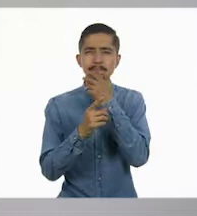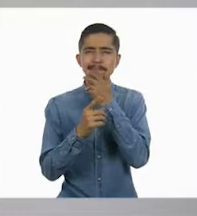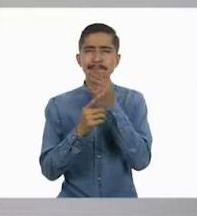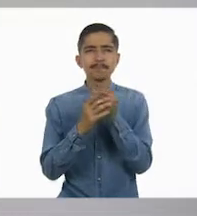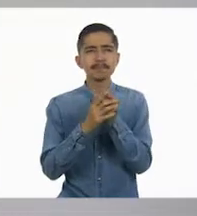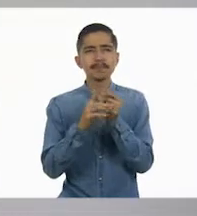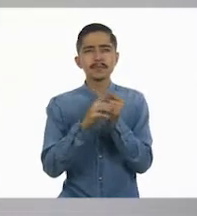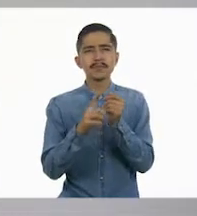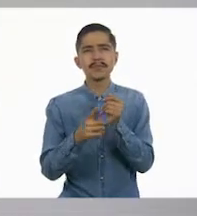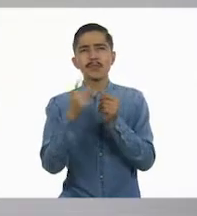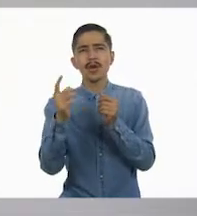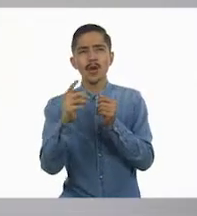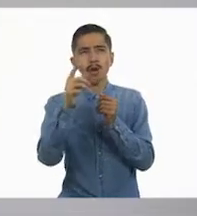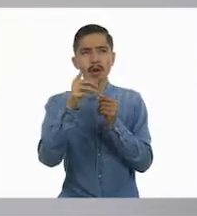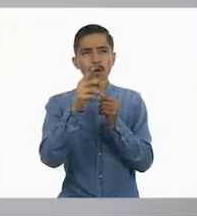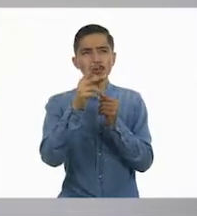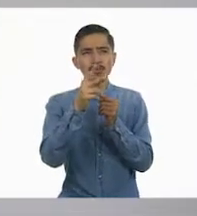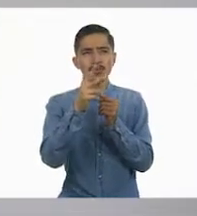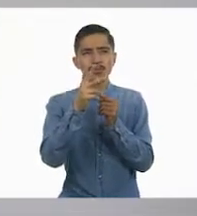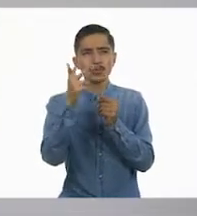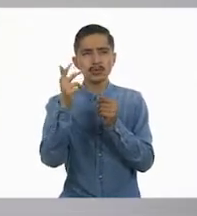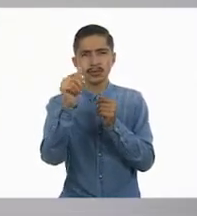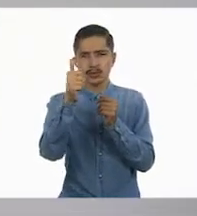Aquí 8.